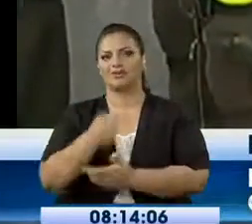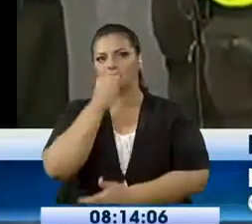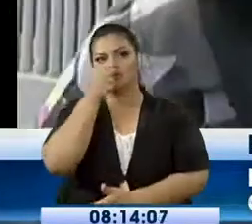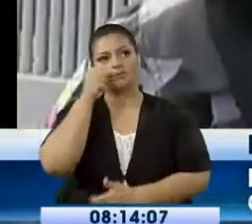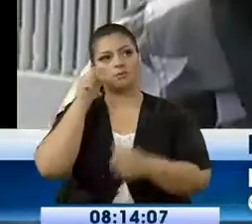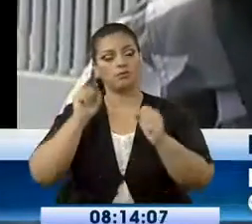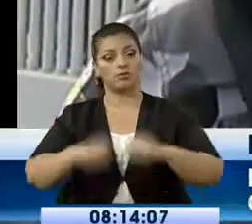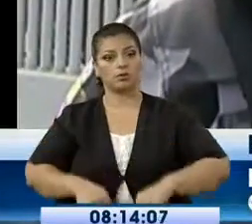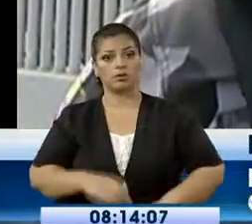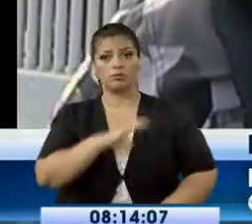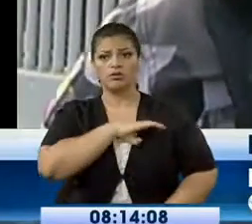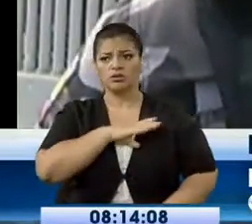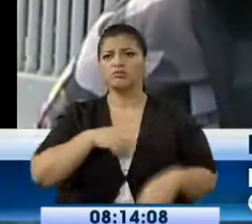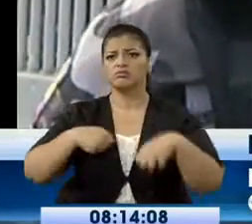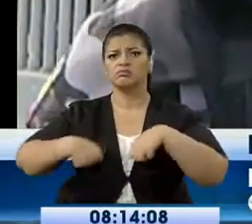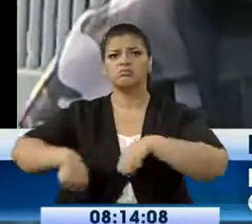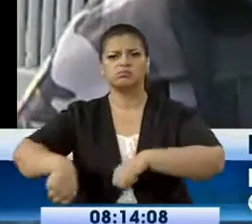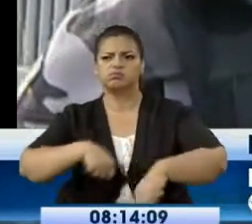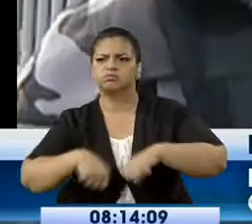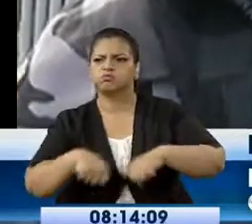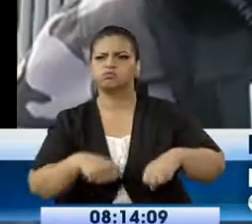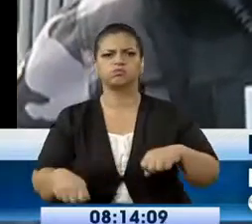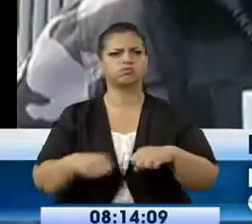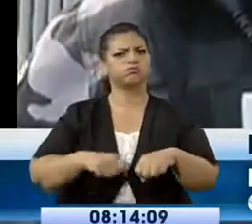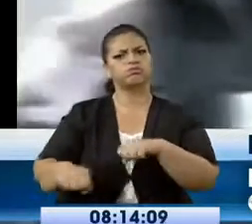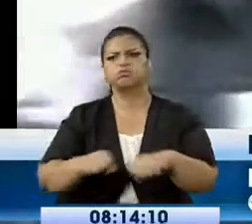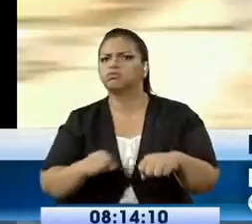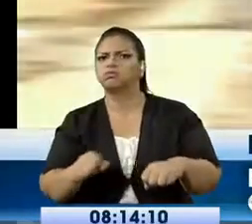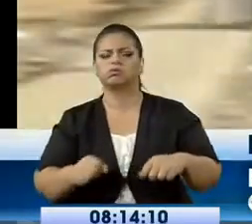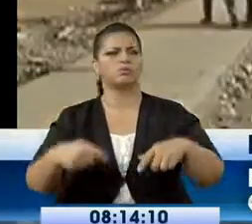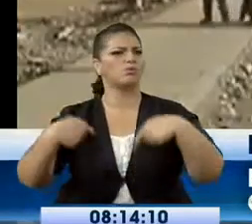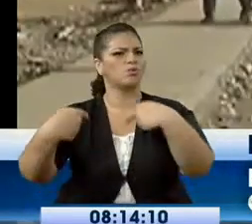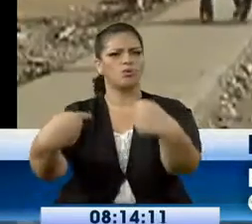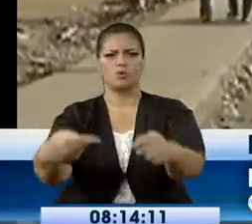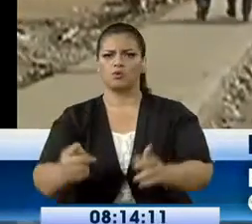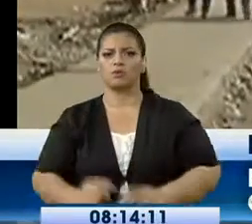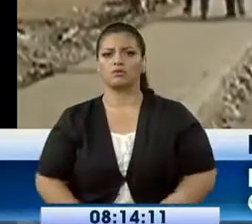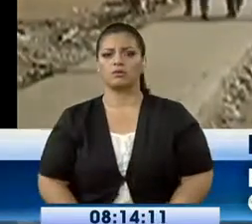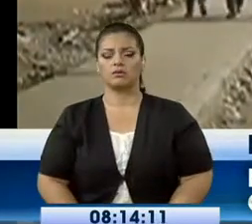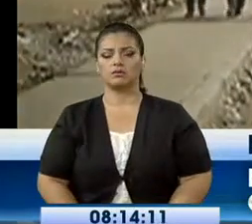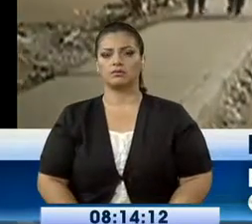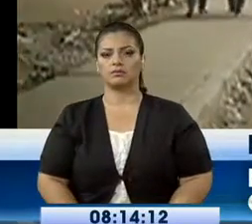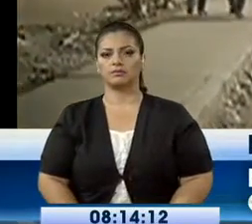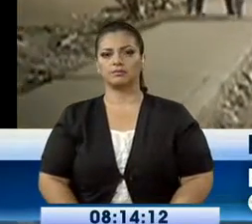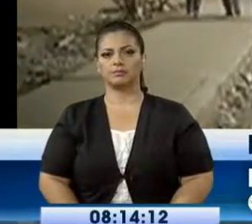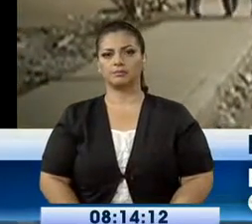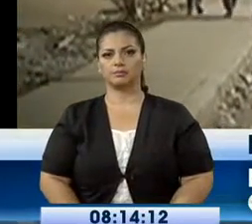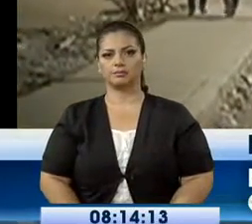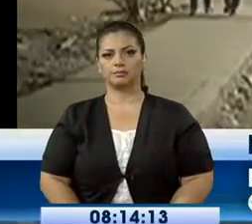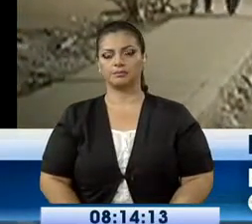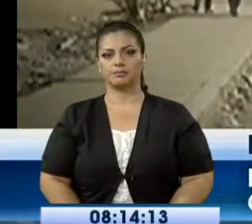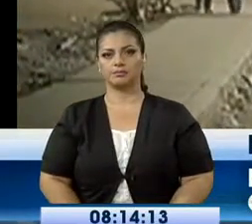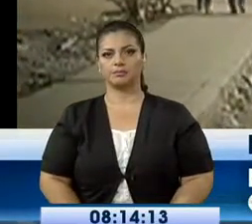estrategias. Se realizan operativos constantes y permanentes en este sector. Informó Luxiola Salazar.